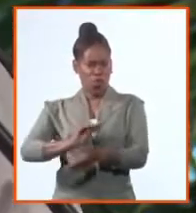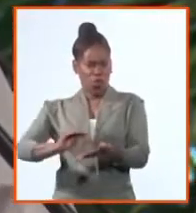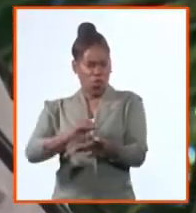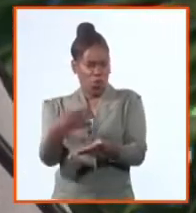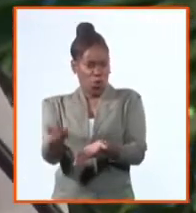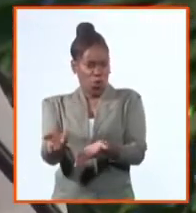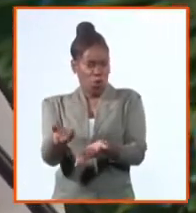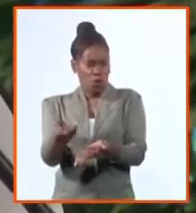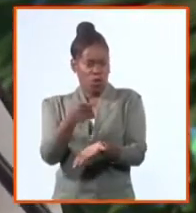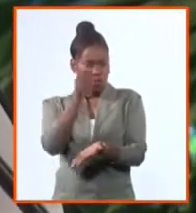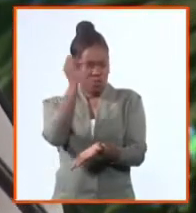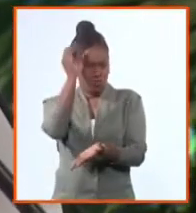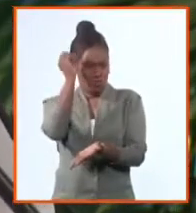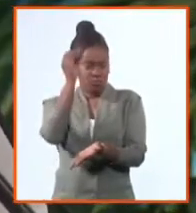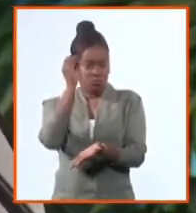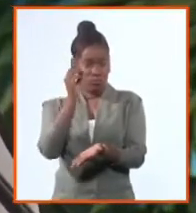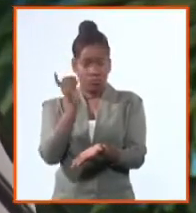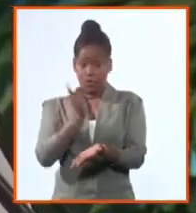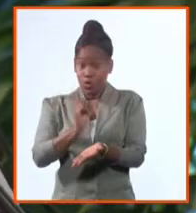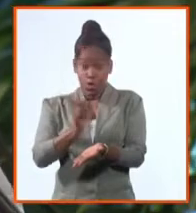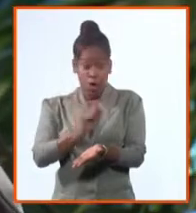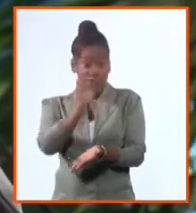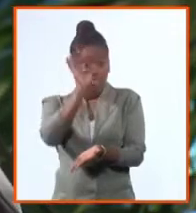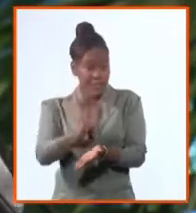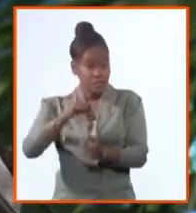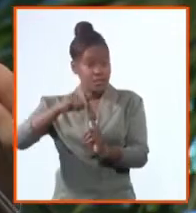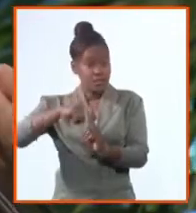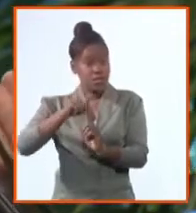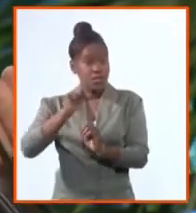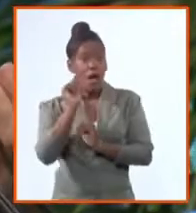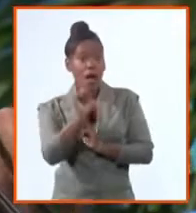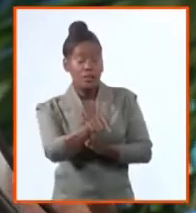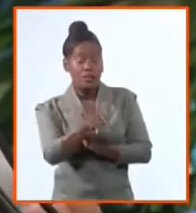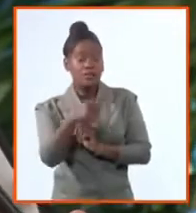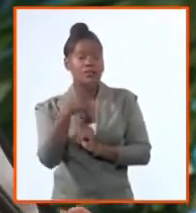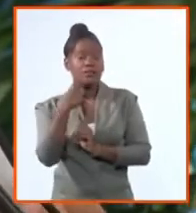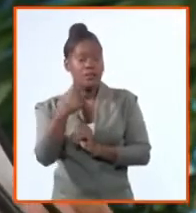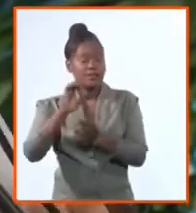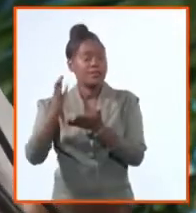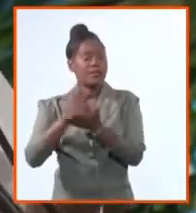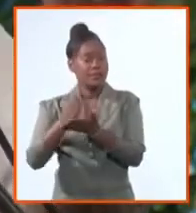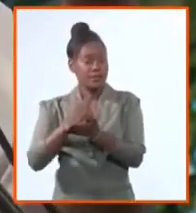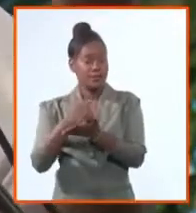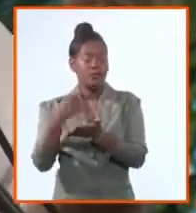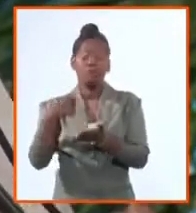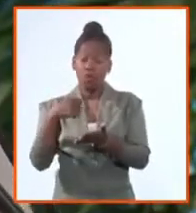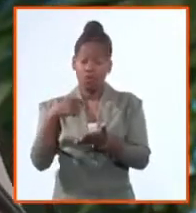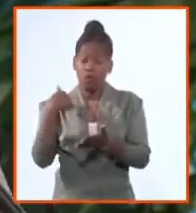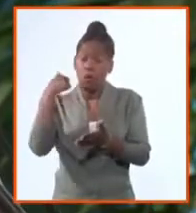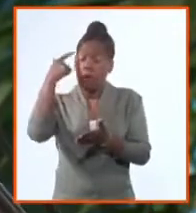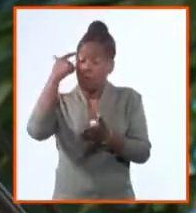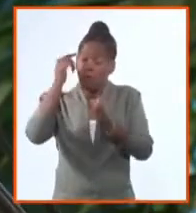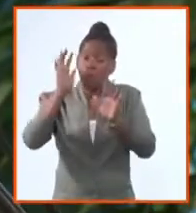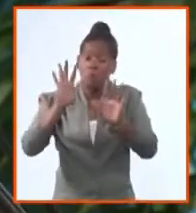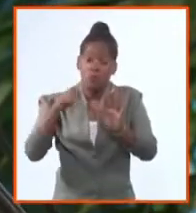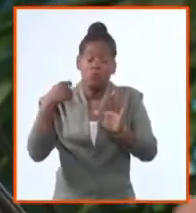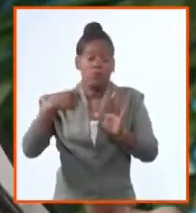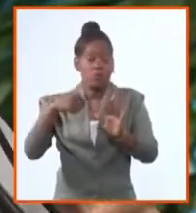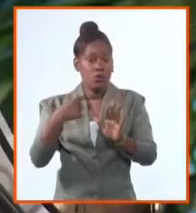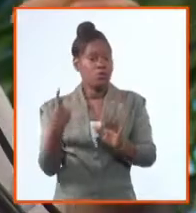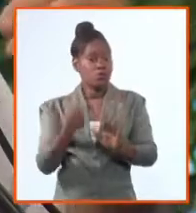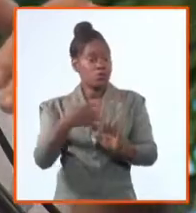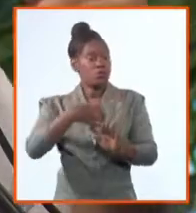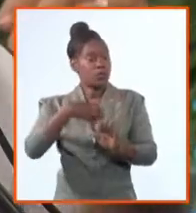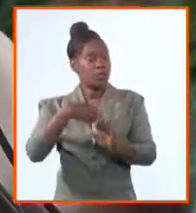No ha cesado de bombardearse en esa dirección. Por lo tanto, yo pienso que hay que tener también una historia económica